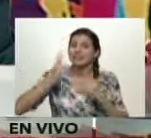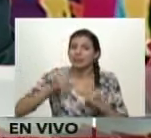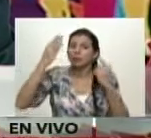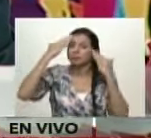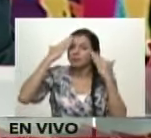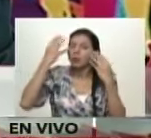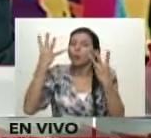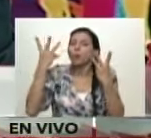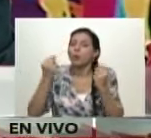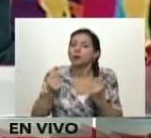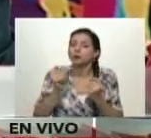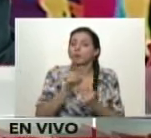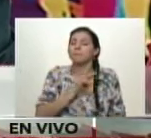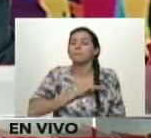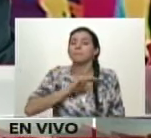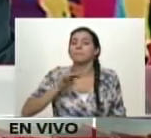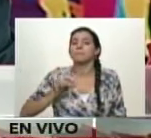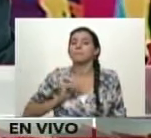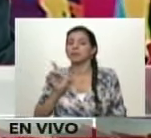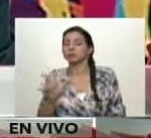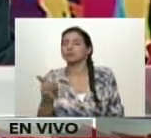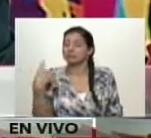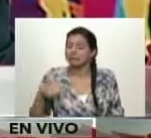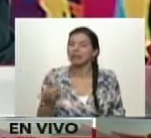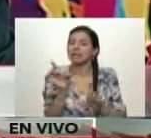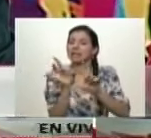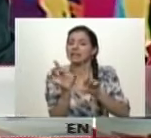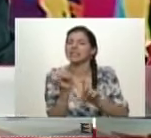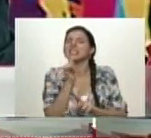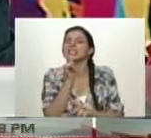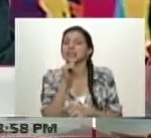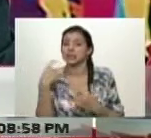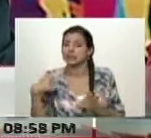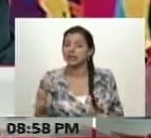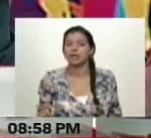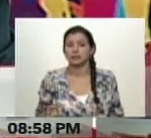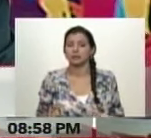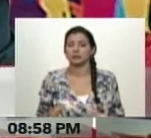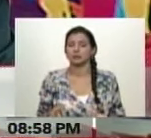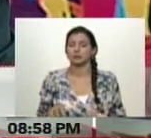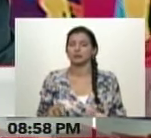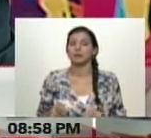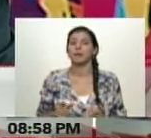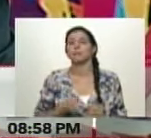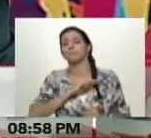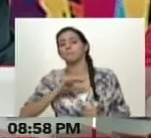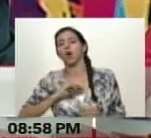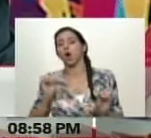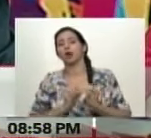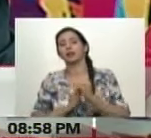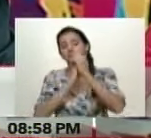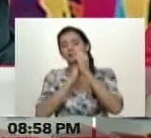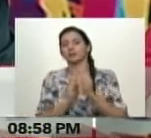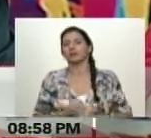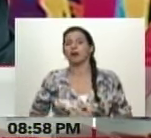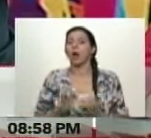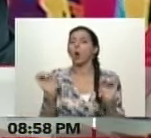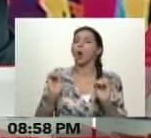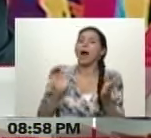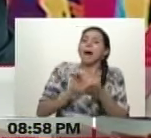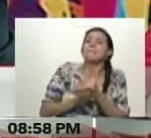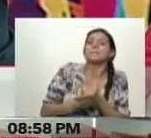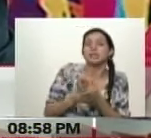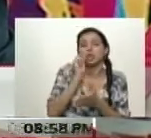cuántos tienen carné de militantes y dirigentes, cuántos tienen carnet de amigos y